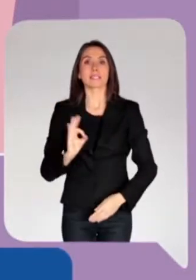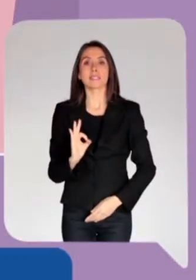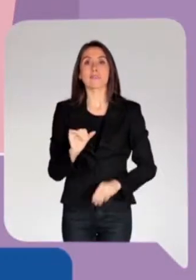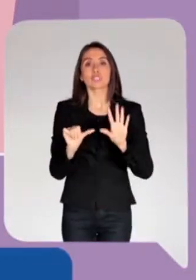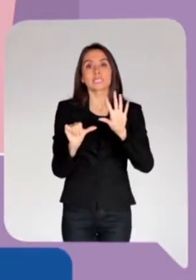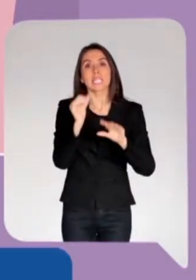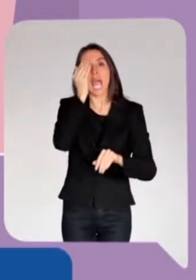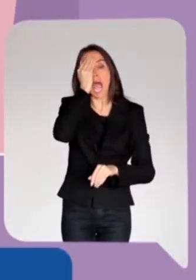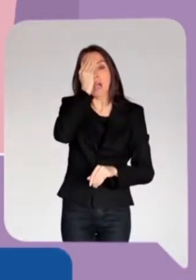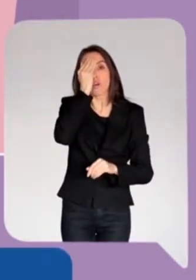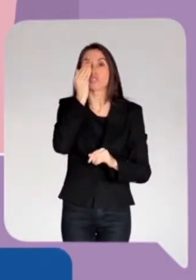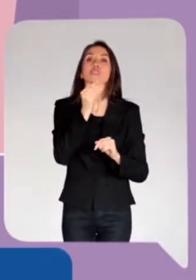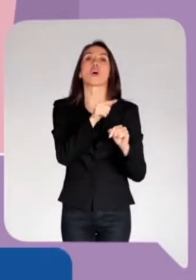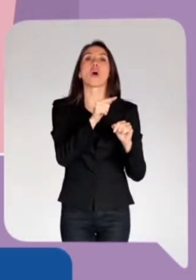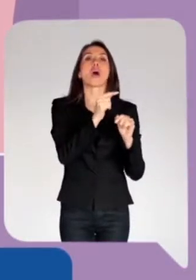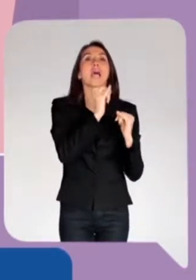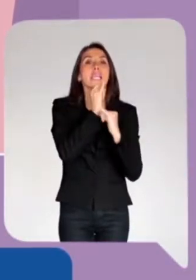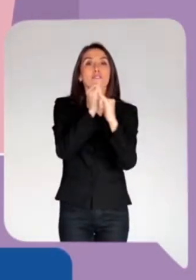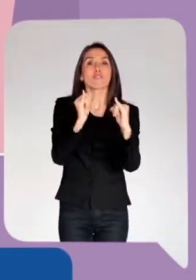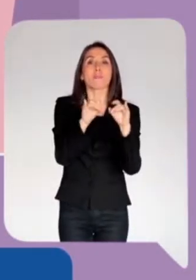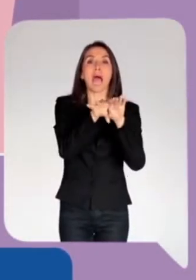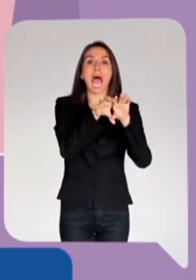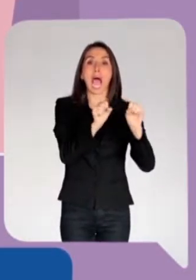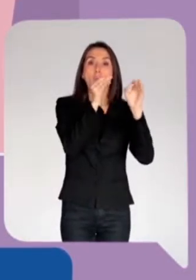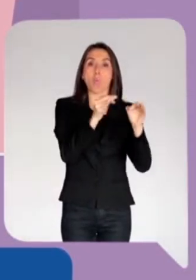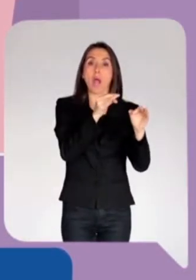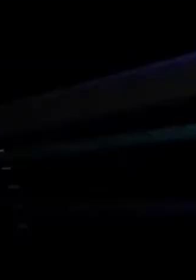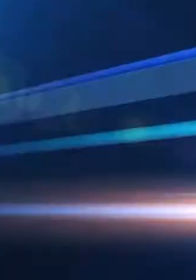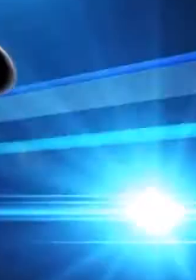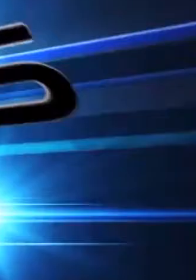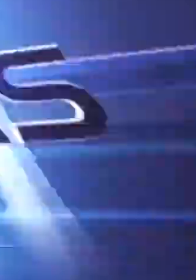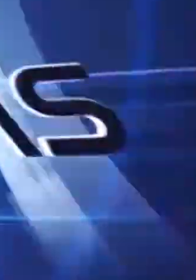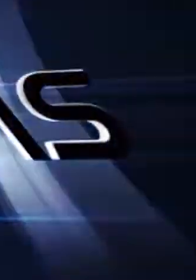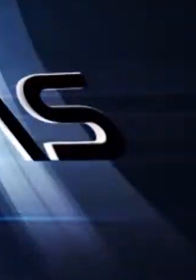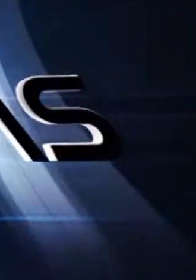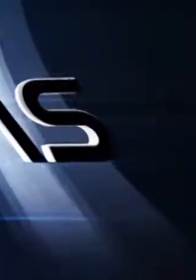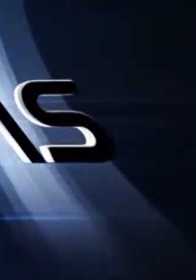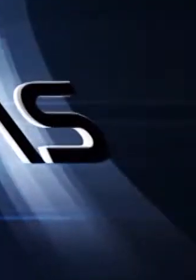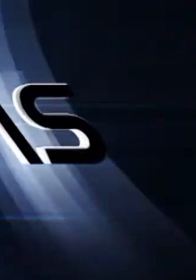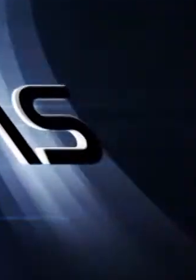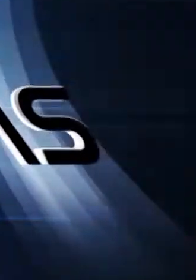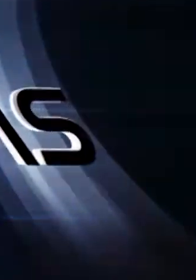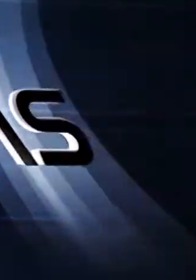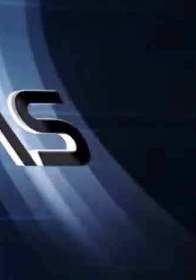sábado 6 de agosto aquí se conocerán los acuerdos definitivos del nivel protón